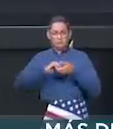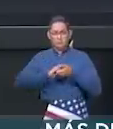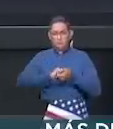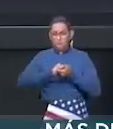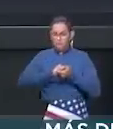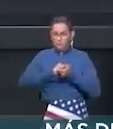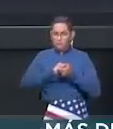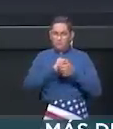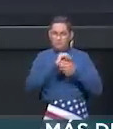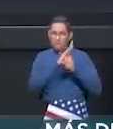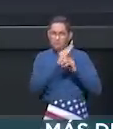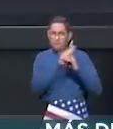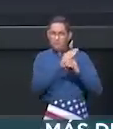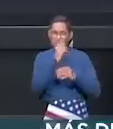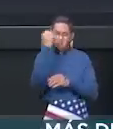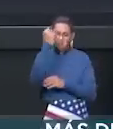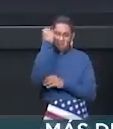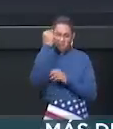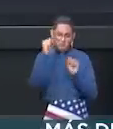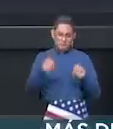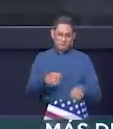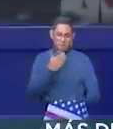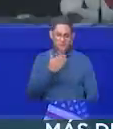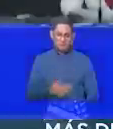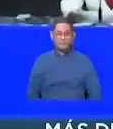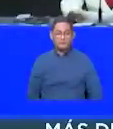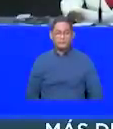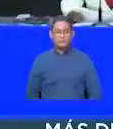y la vamos a ganar gracias